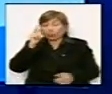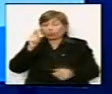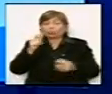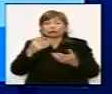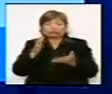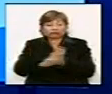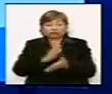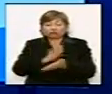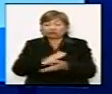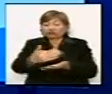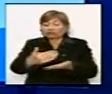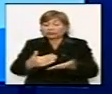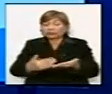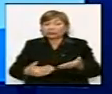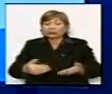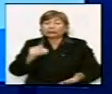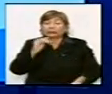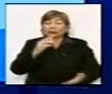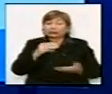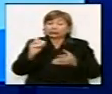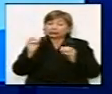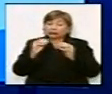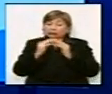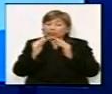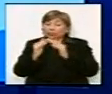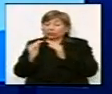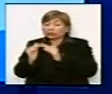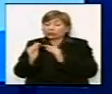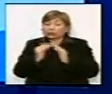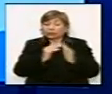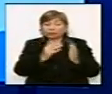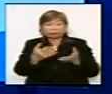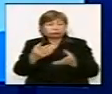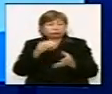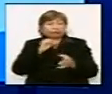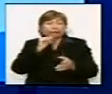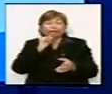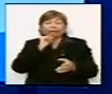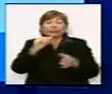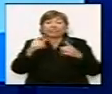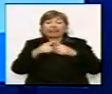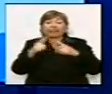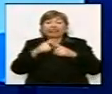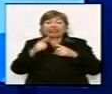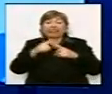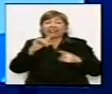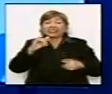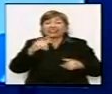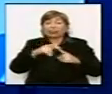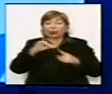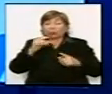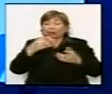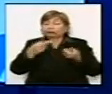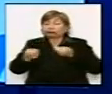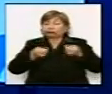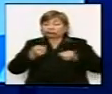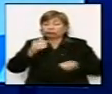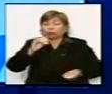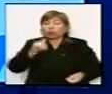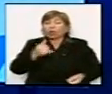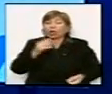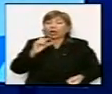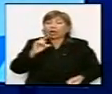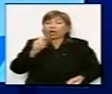encuentran administrados por la Superintendencia de Bienes Nacionales, fue el tema de la reunión de trabajo promovida por el congresista Juan Carlos